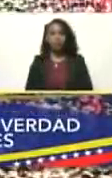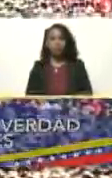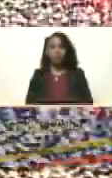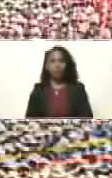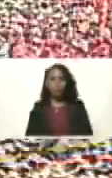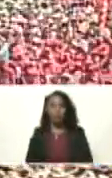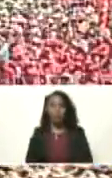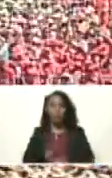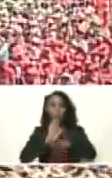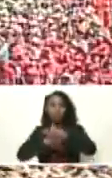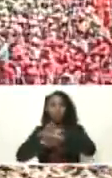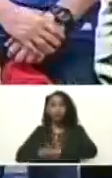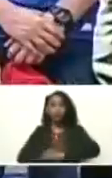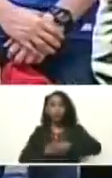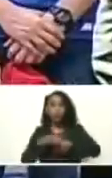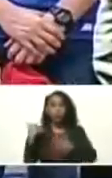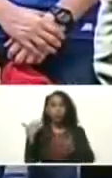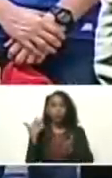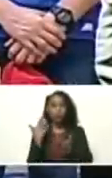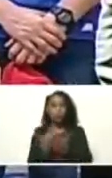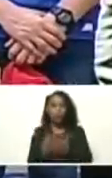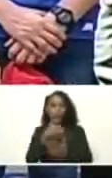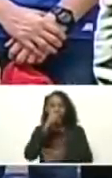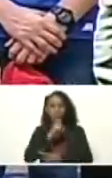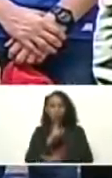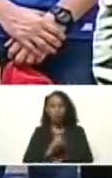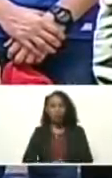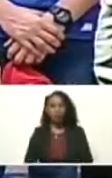lo alertó durante meses y años.